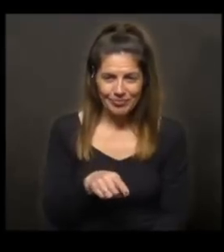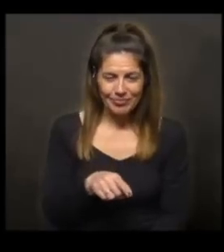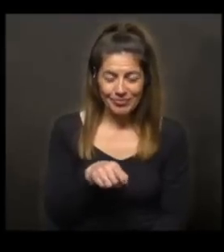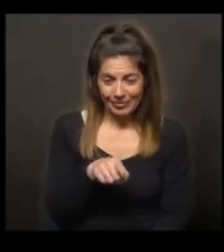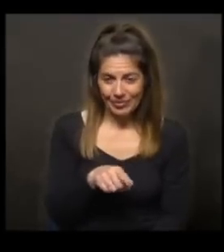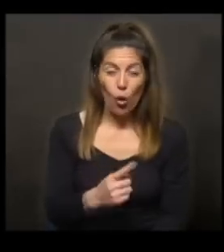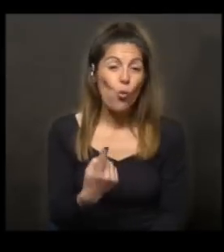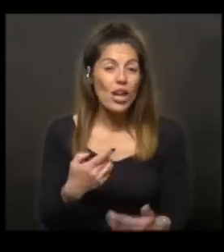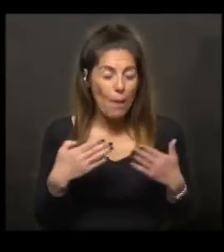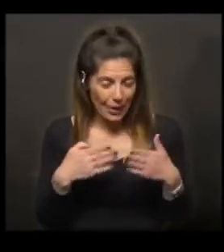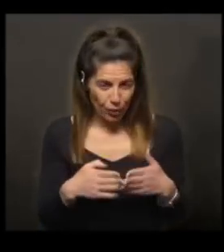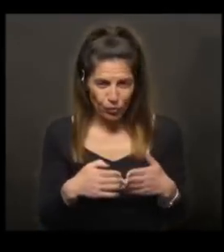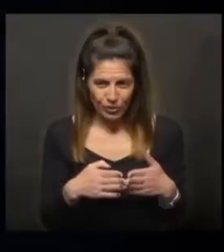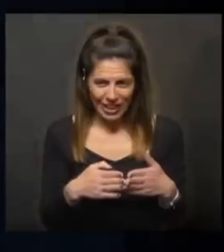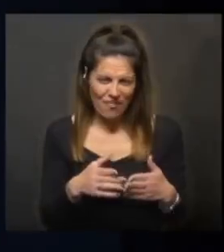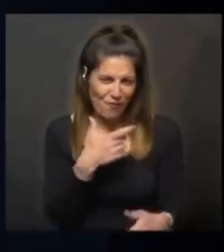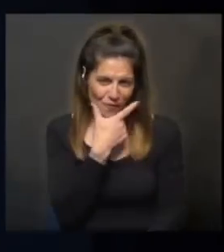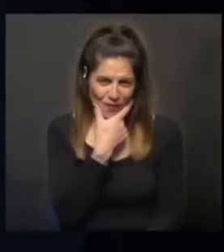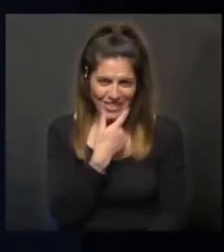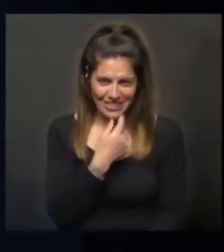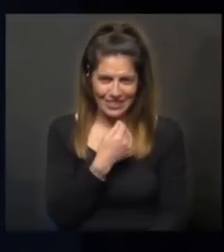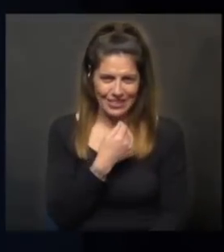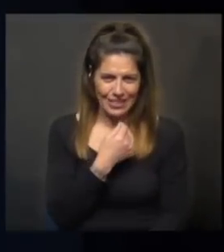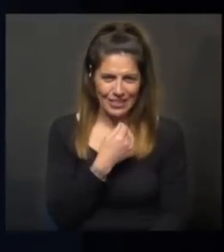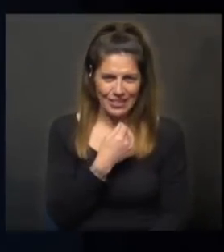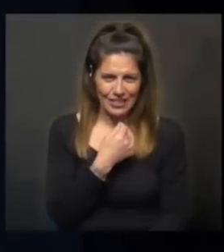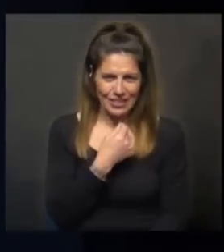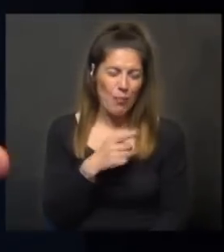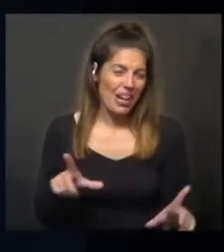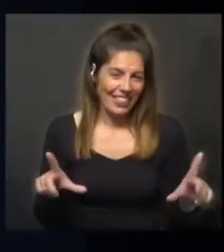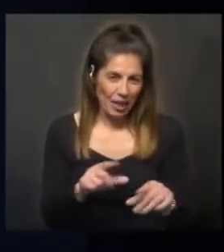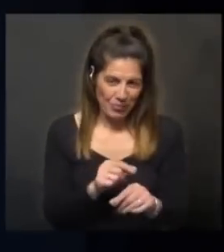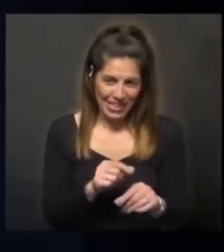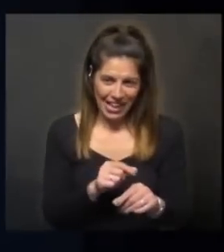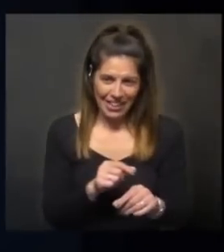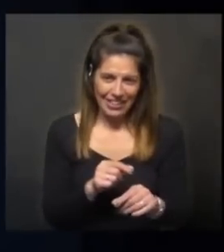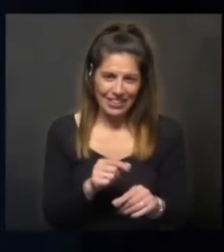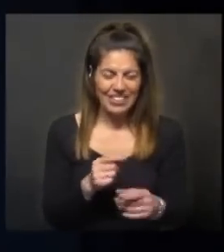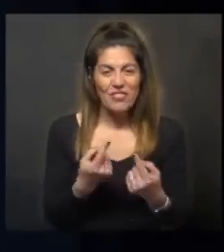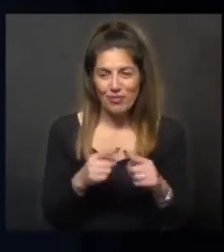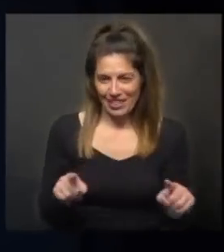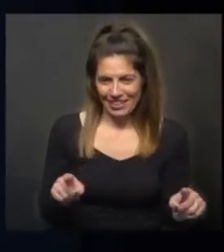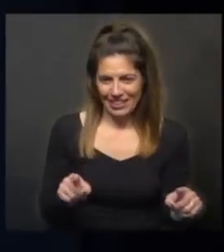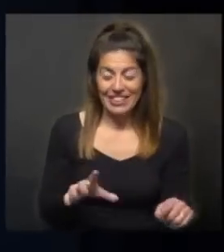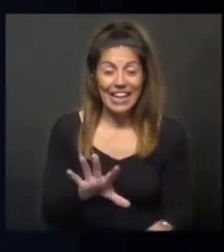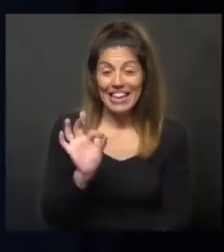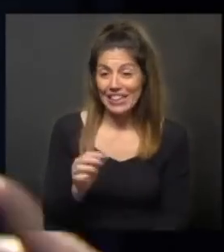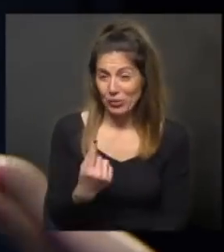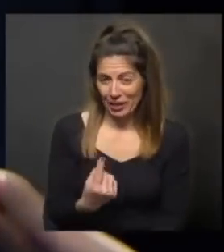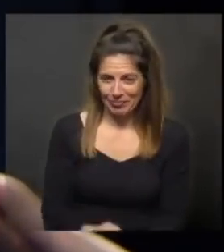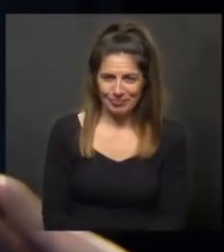hay una pregunta muy muy simple nada para para terminar con con otra cosa así que tiene que elegir la